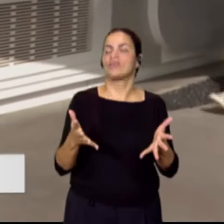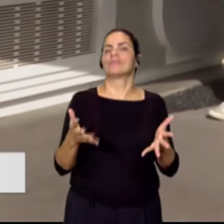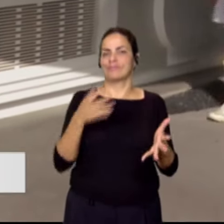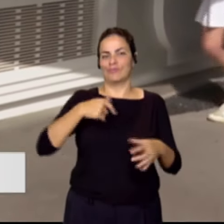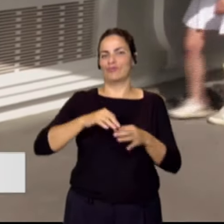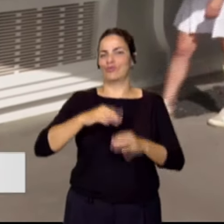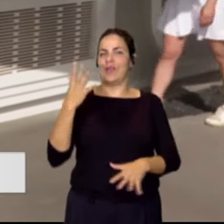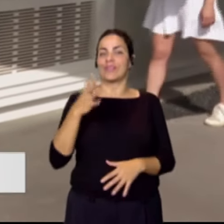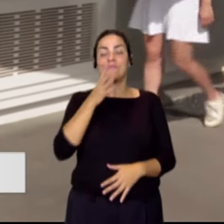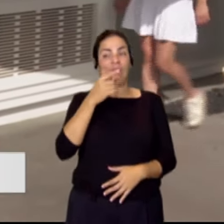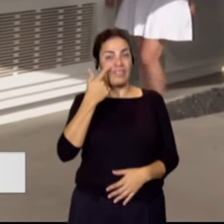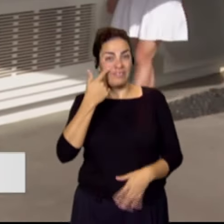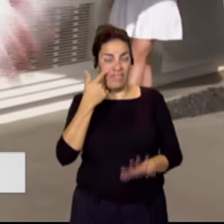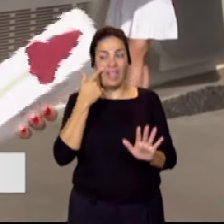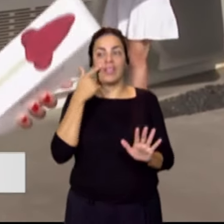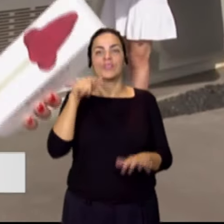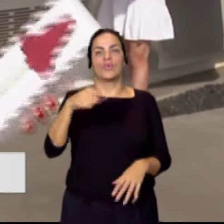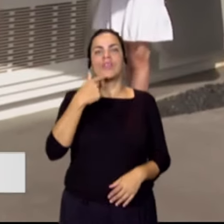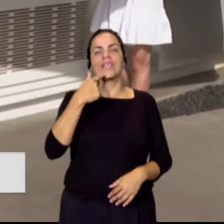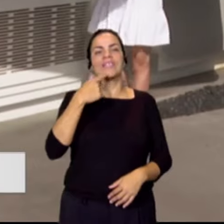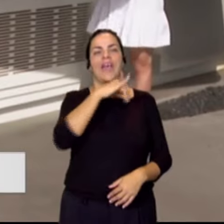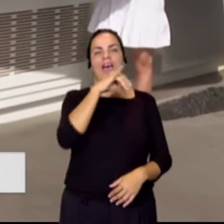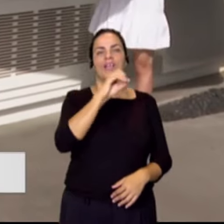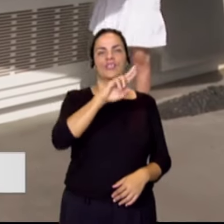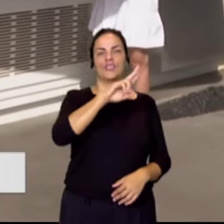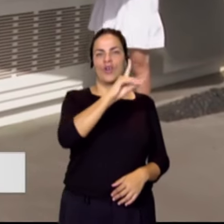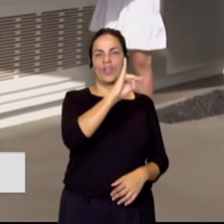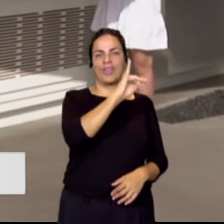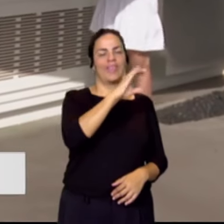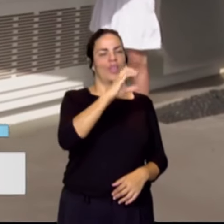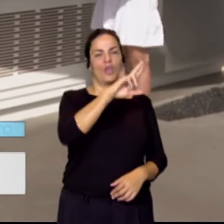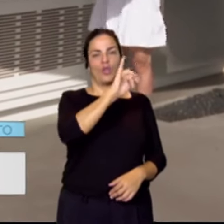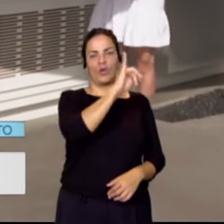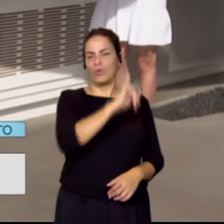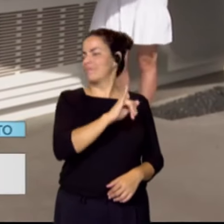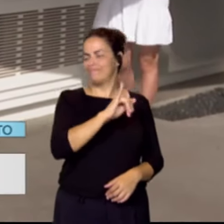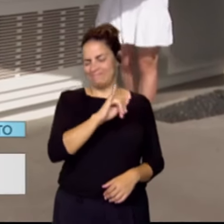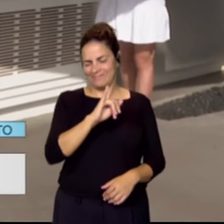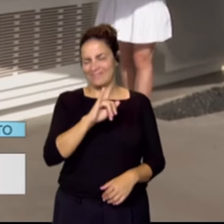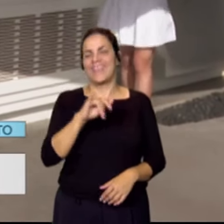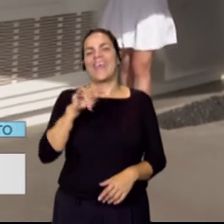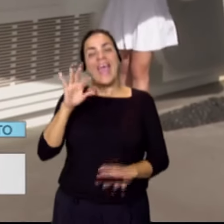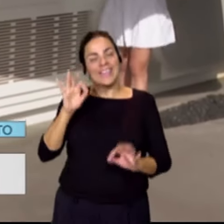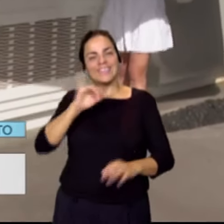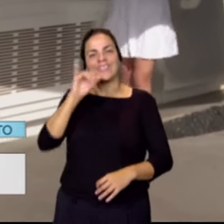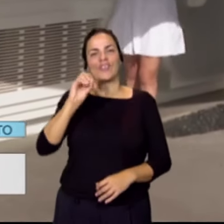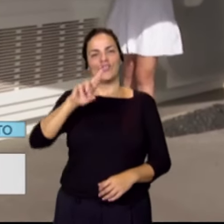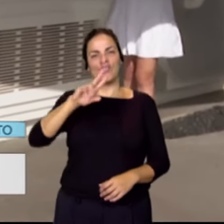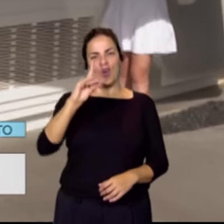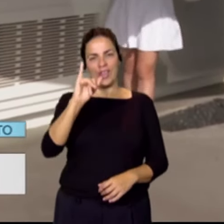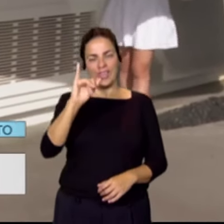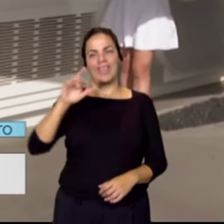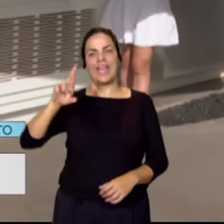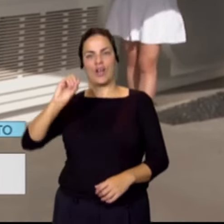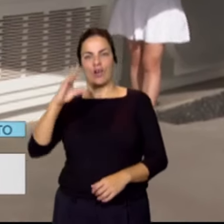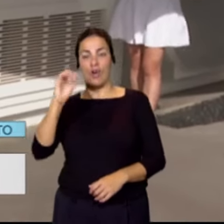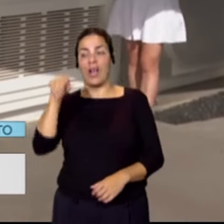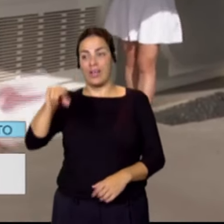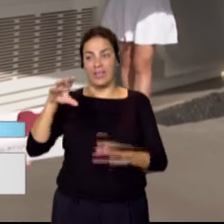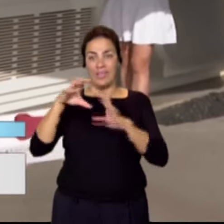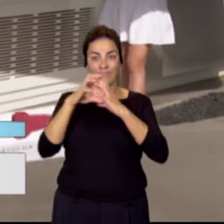Porque fíjate tú decías Jordi Cruz pero nos referíamos a Jordi roca ha llegado hasta aquí hasta este Food truck en un hotel del sur de